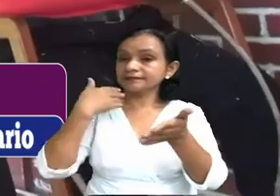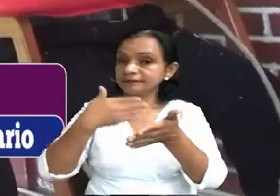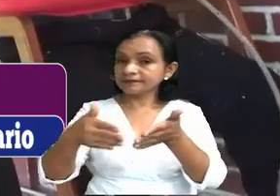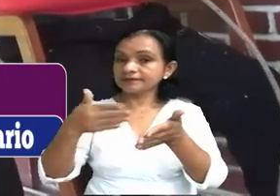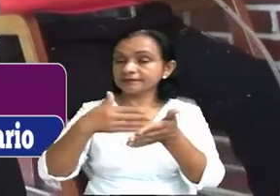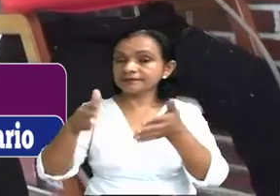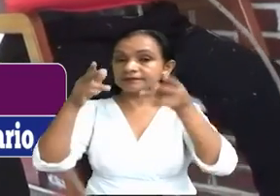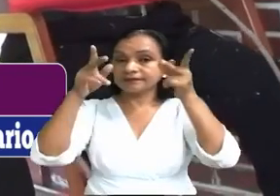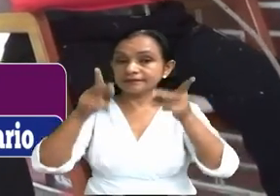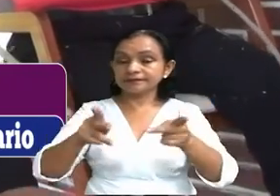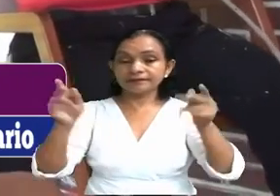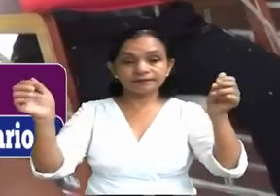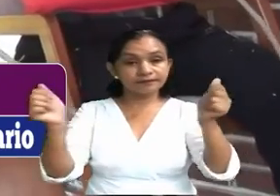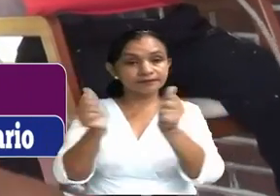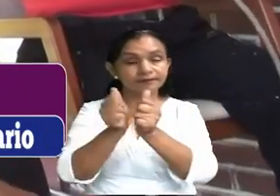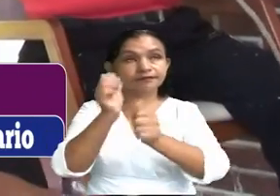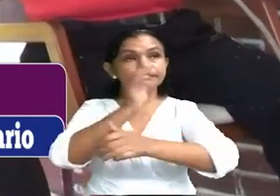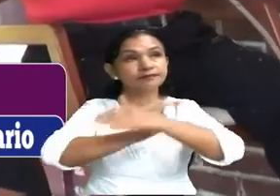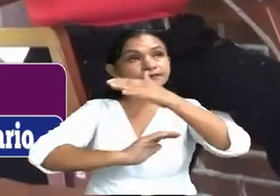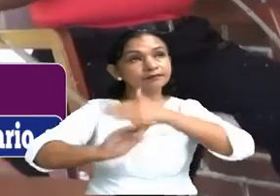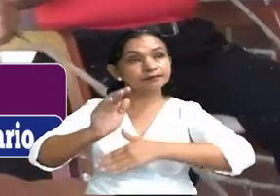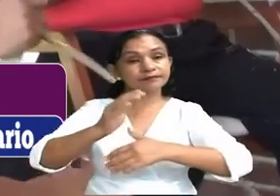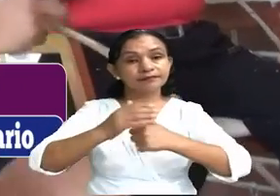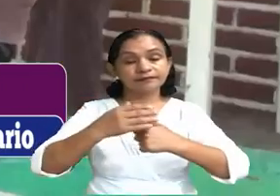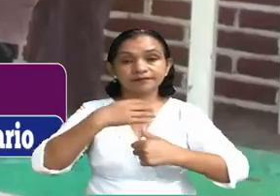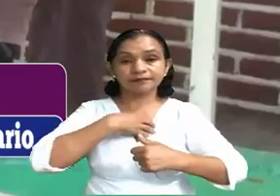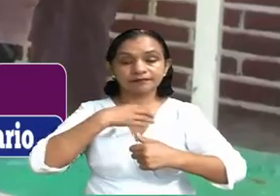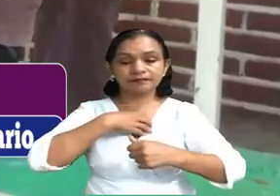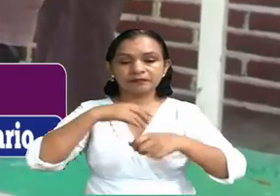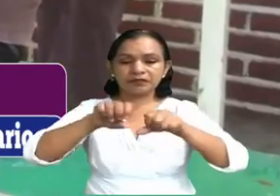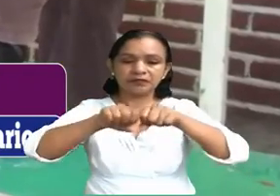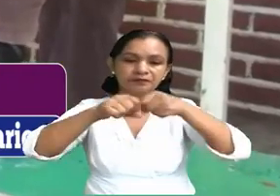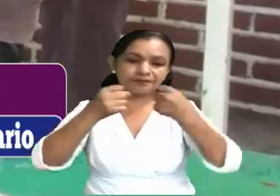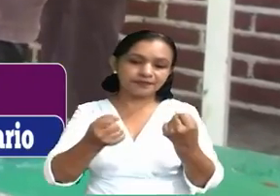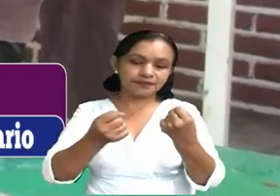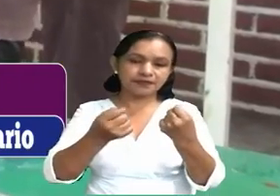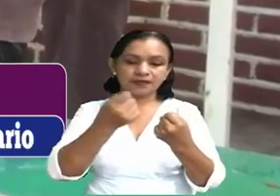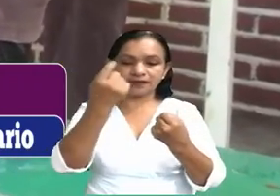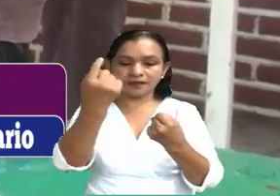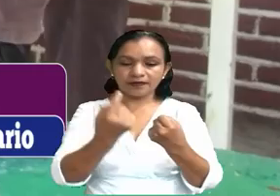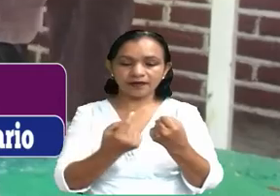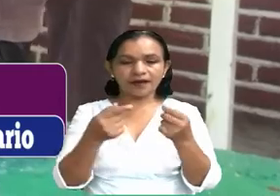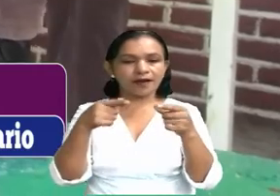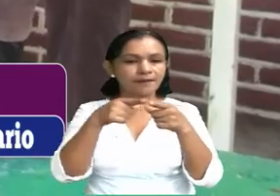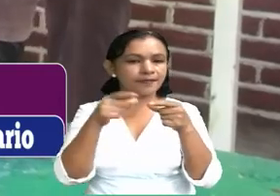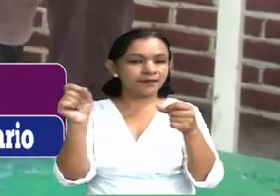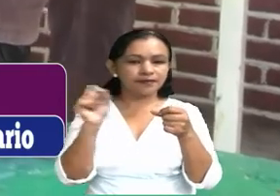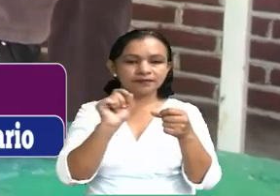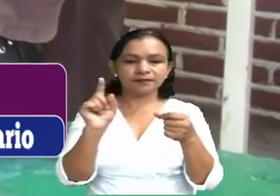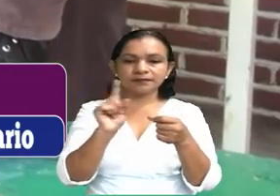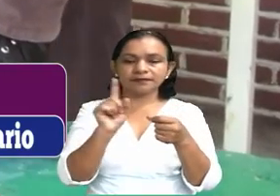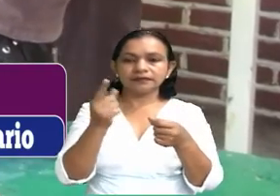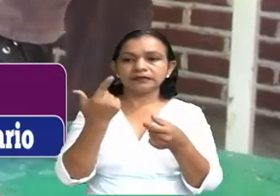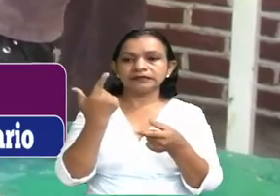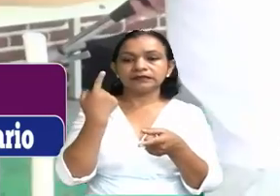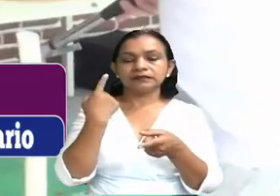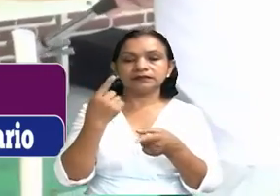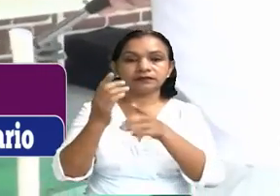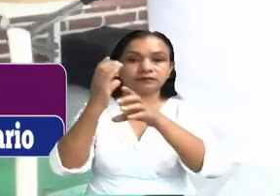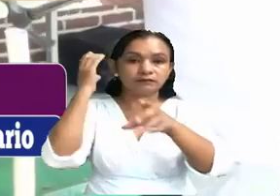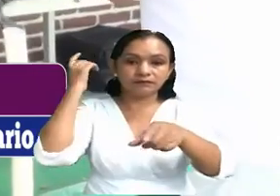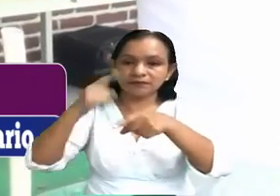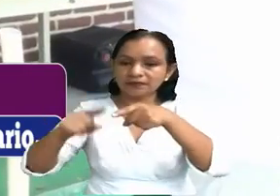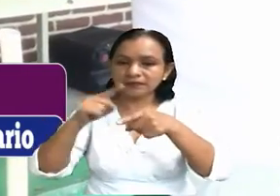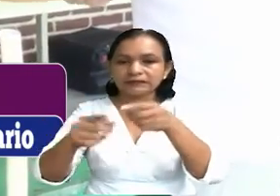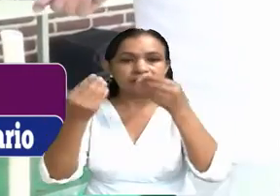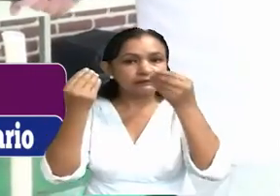a la persona con discapacidad que se le dañó su prótesis, por ejemplo, ya no venir hasta Managua y gastar mucho dinero, sino